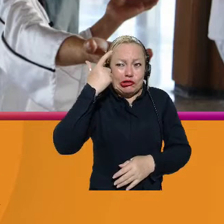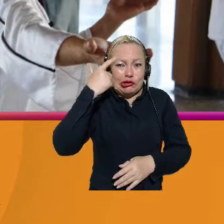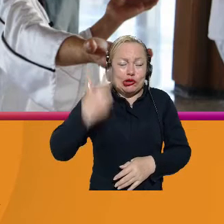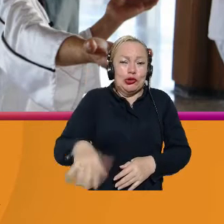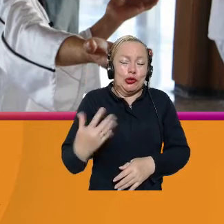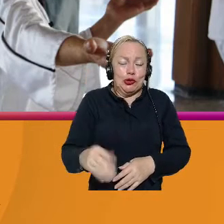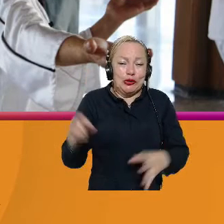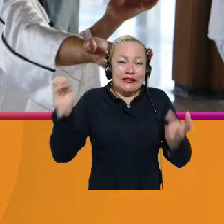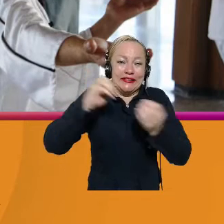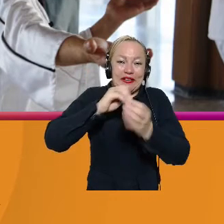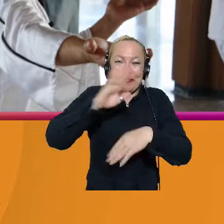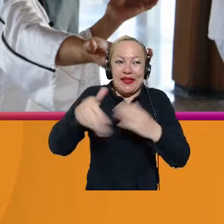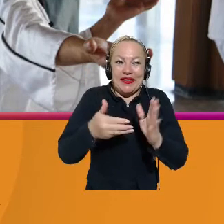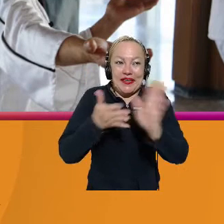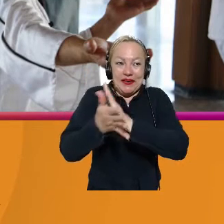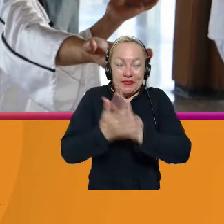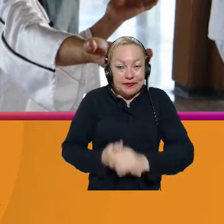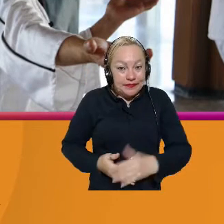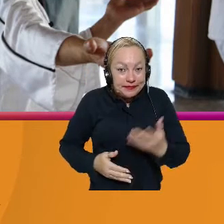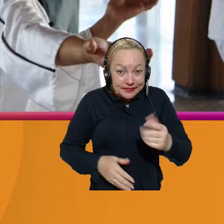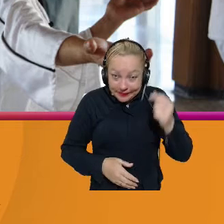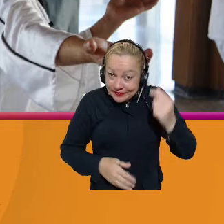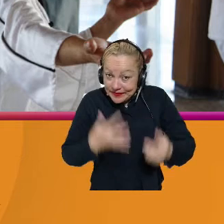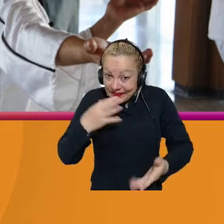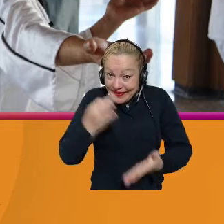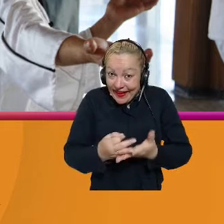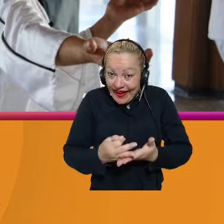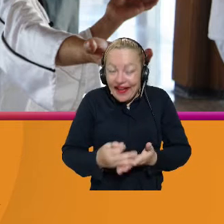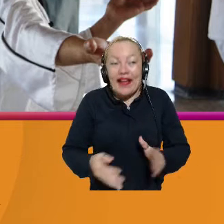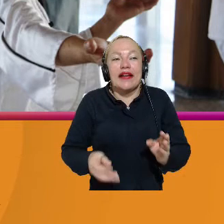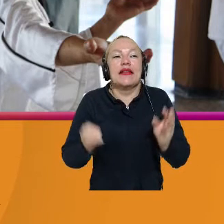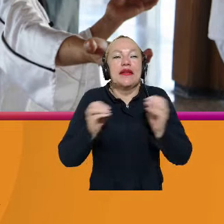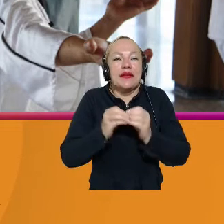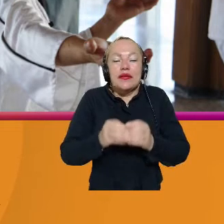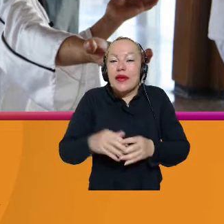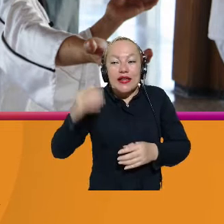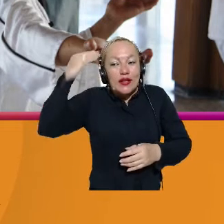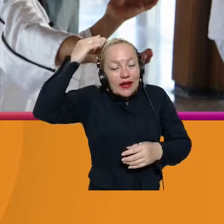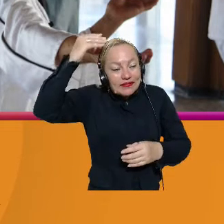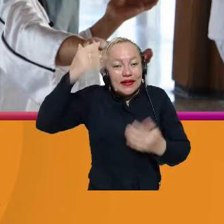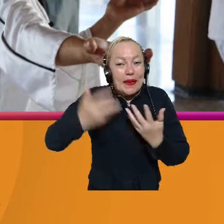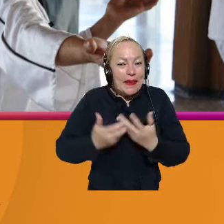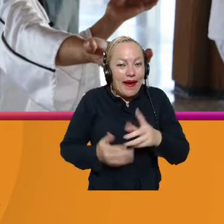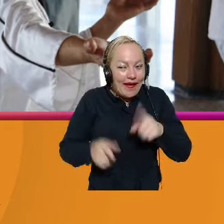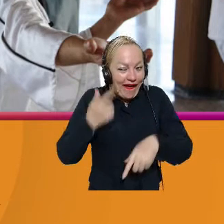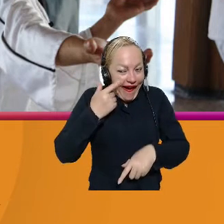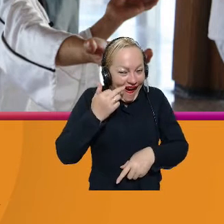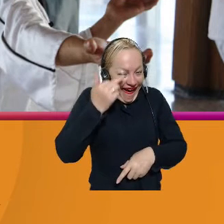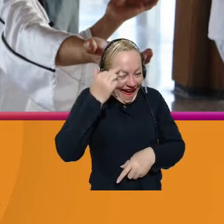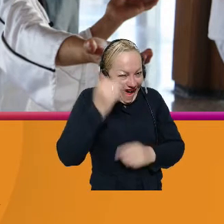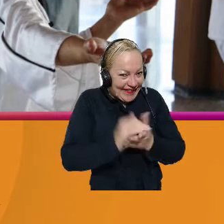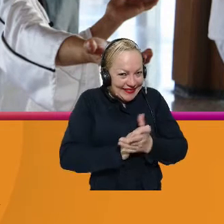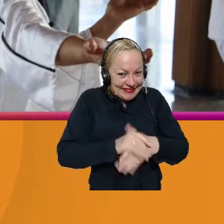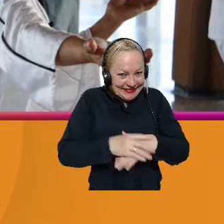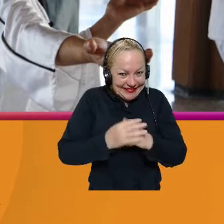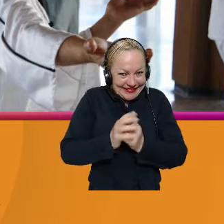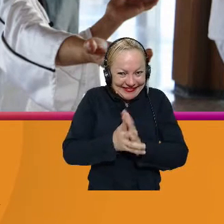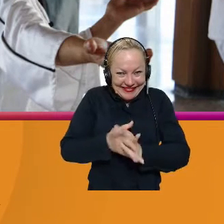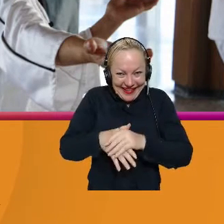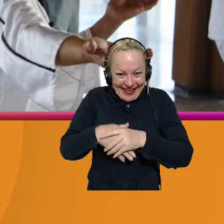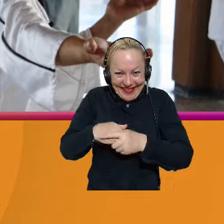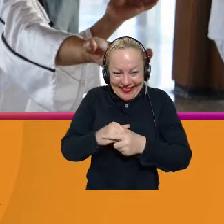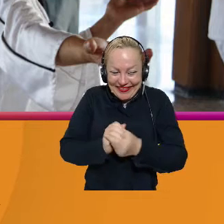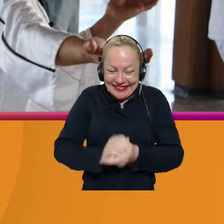saben todas! Todas. ¿Cierto? Y a veces con ingenuidad, algo de picardía o mal, esa